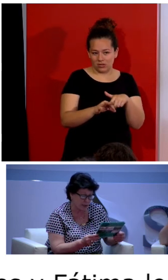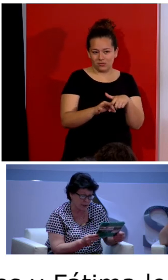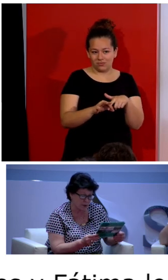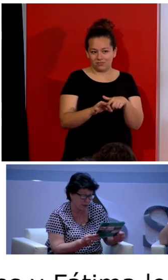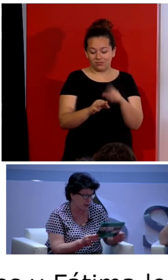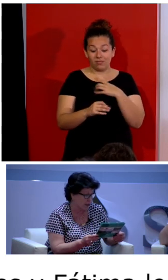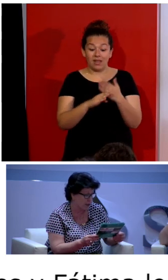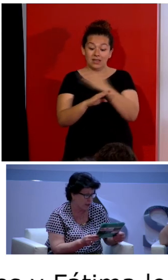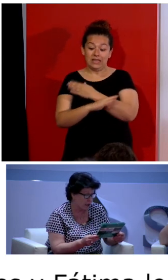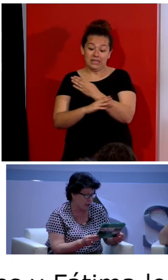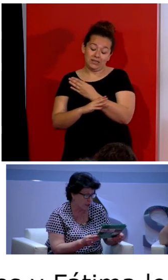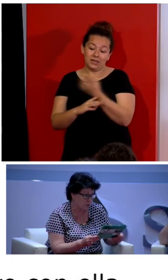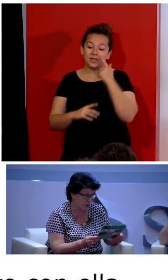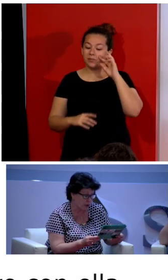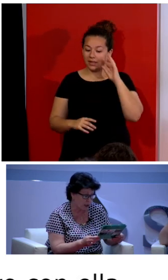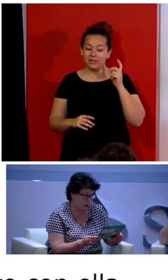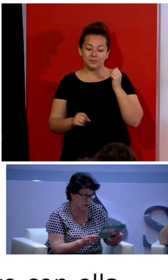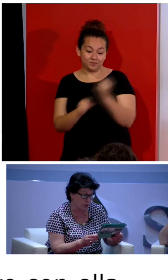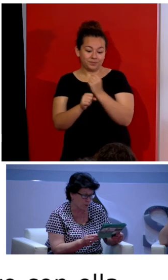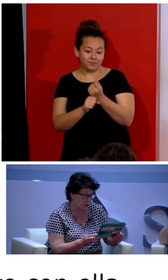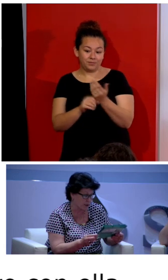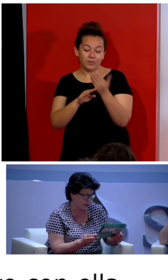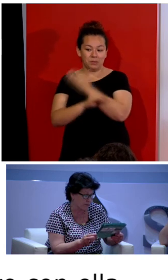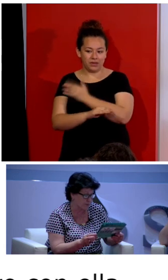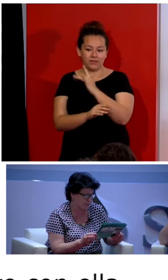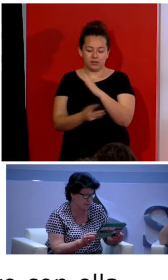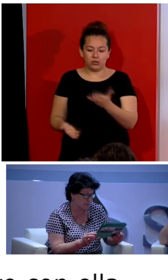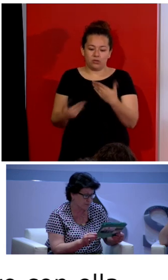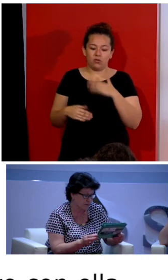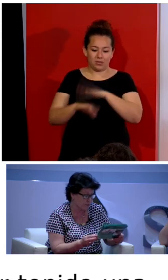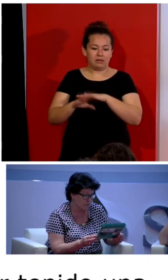previa relacionada le ha ayudado a la hora de incorporarse a él.